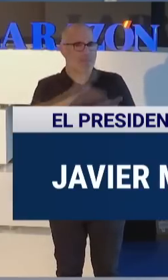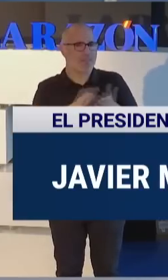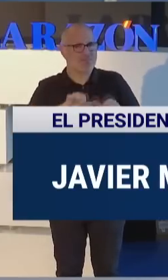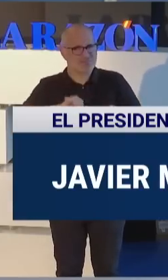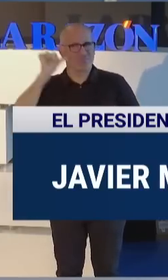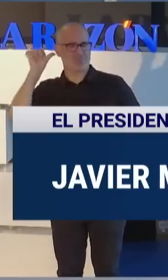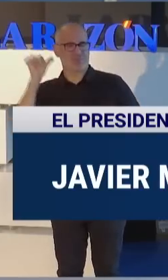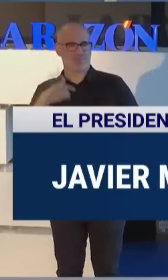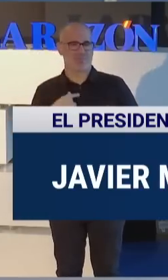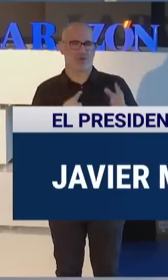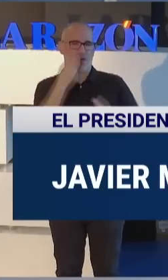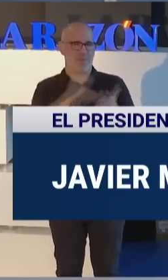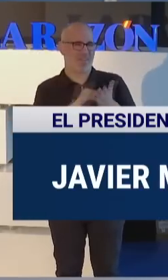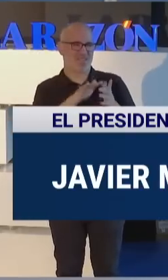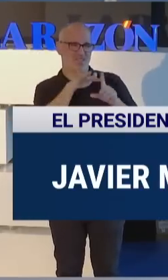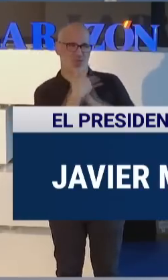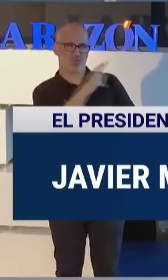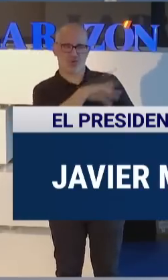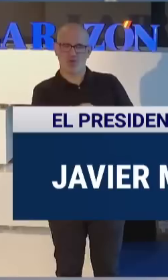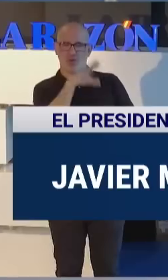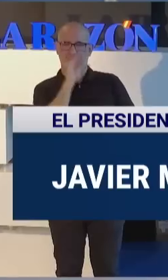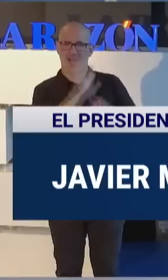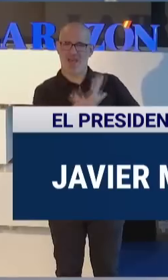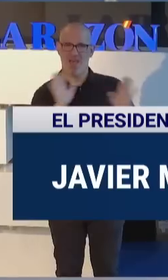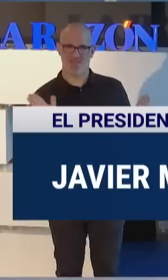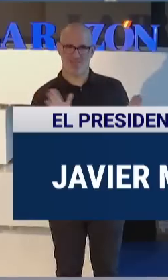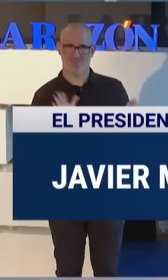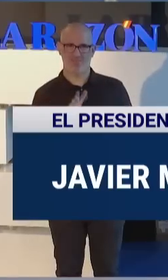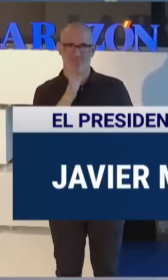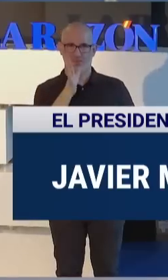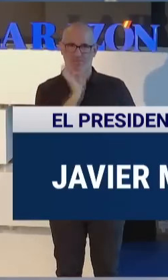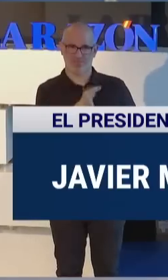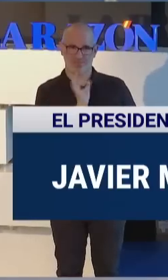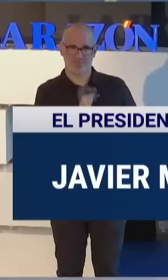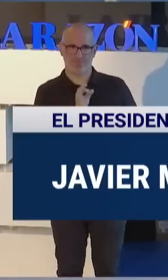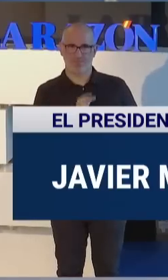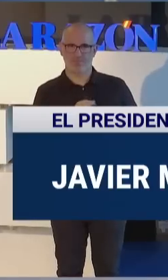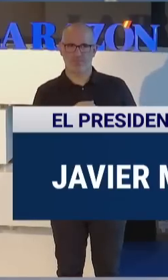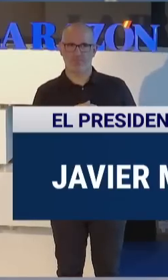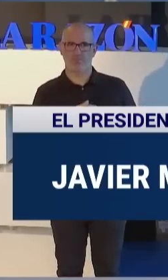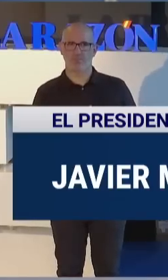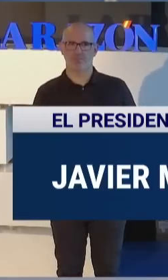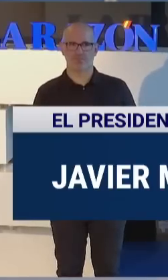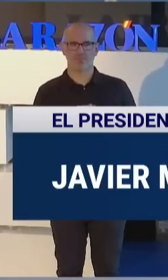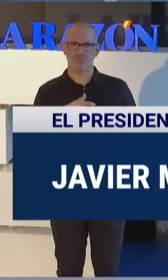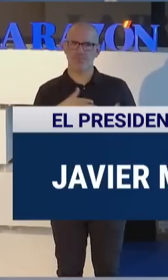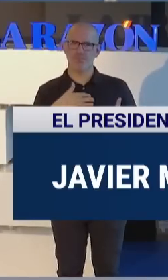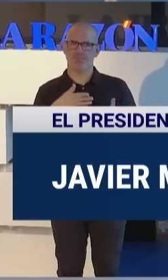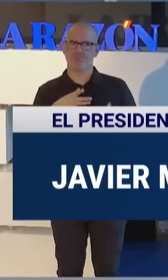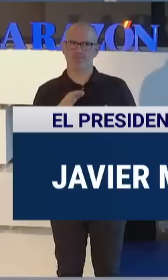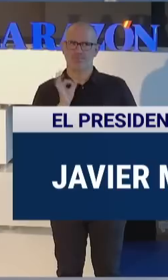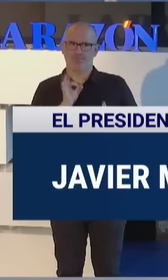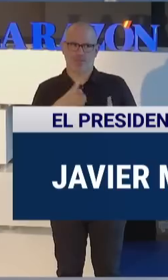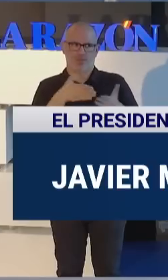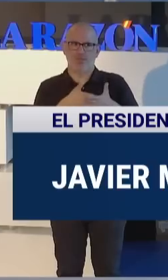cuales no entendía bien de qué se trataba, porque la verdad que la cantidad de restricciones que uno enfrenta son mucho más grandes de